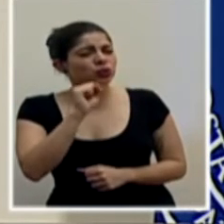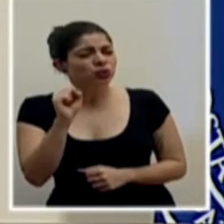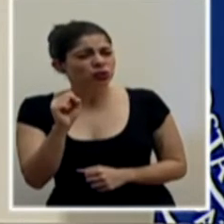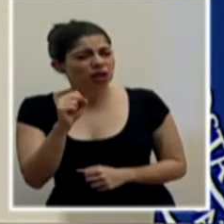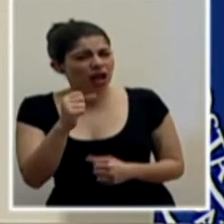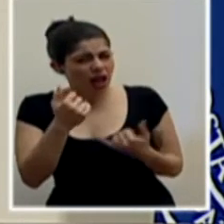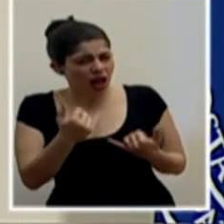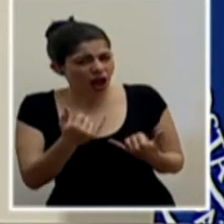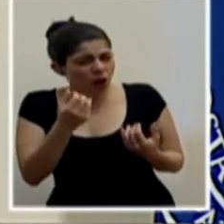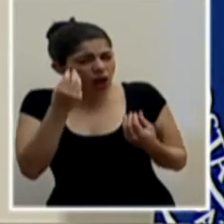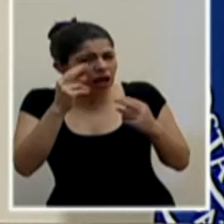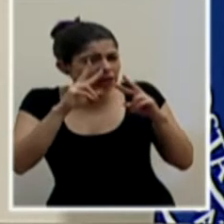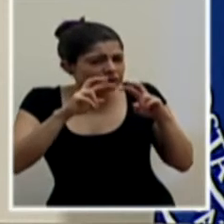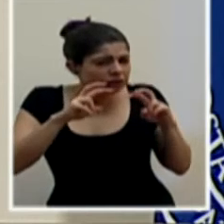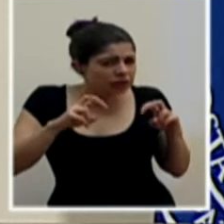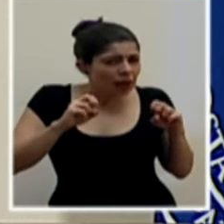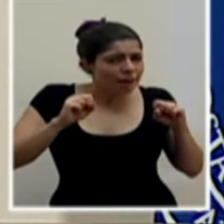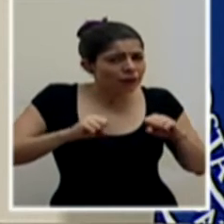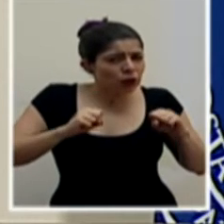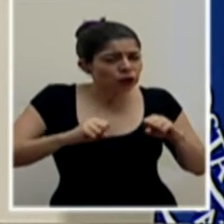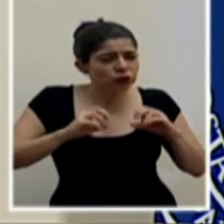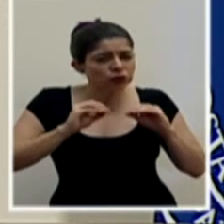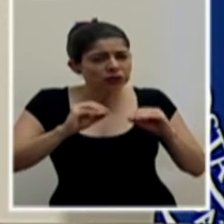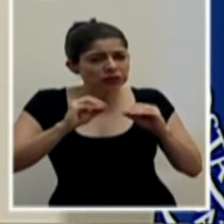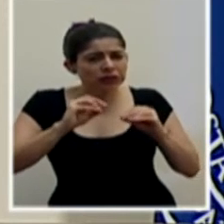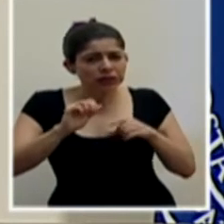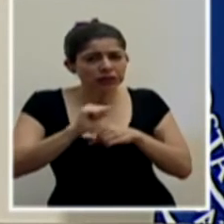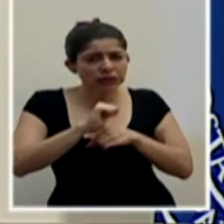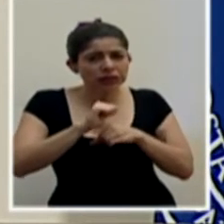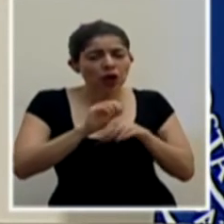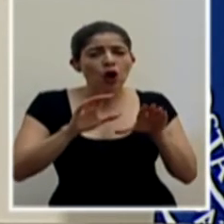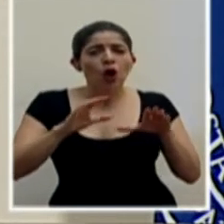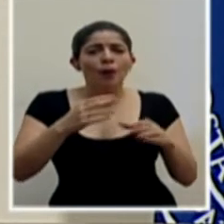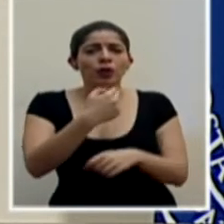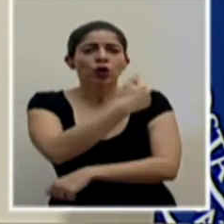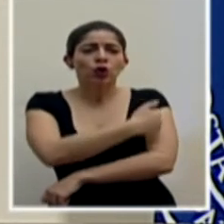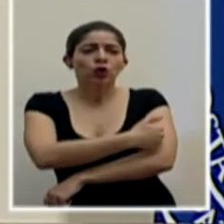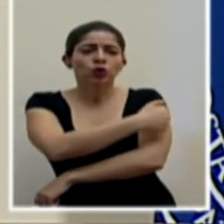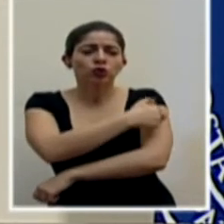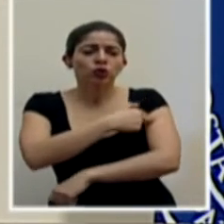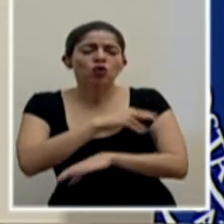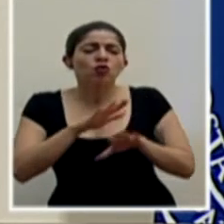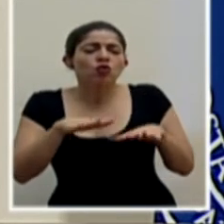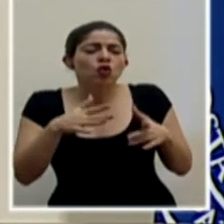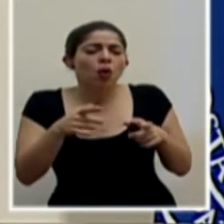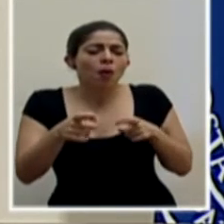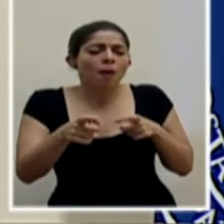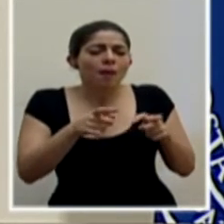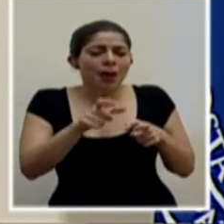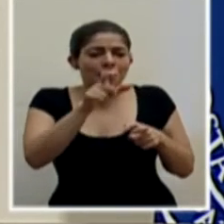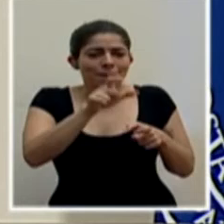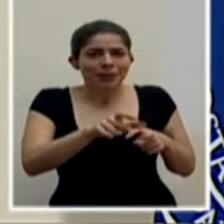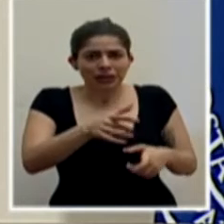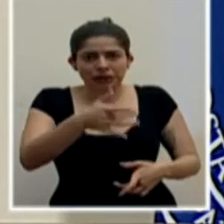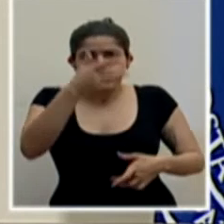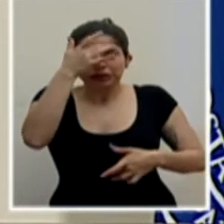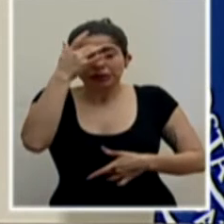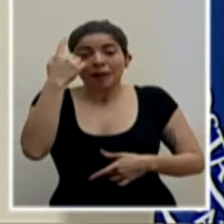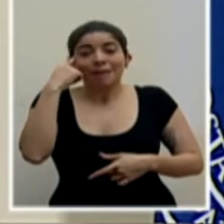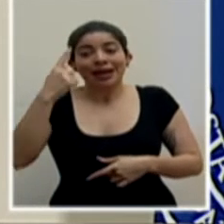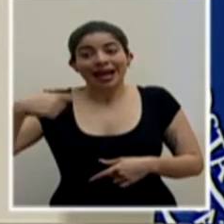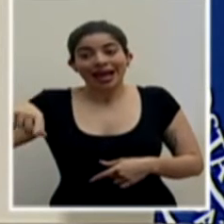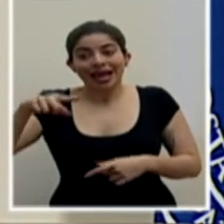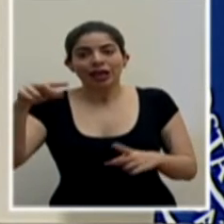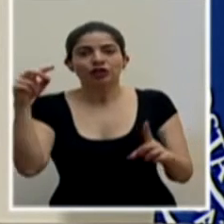Social analizando la posibilidad de capacitar a los comités de la Cruz Roja en el manejo de casos confirmados para que le den seguimiento